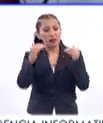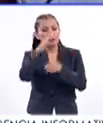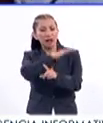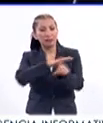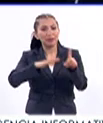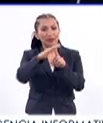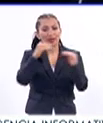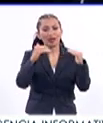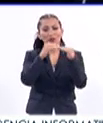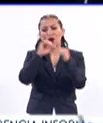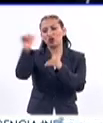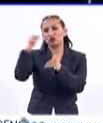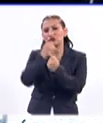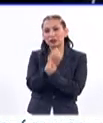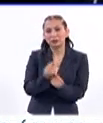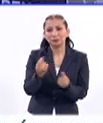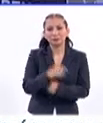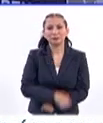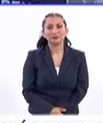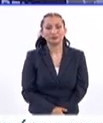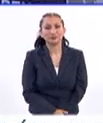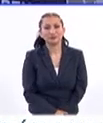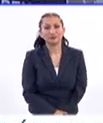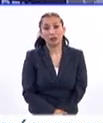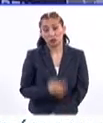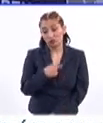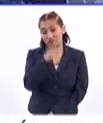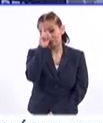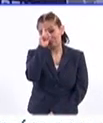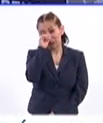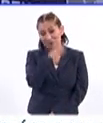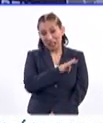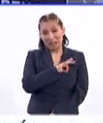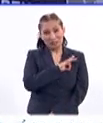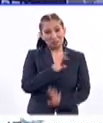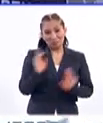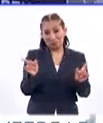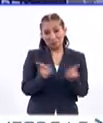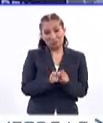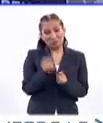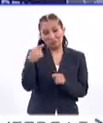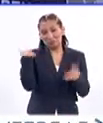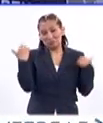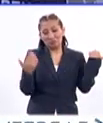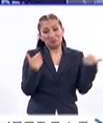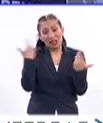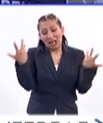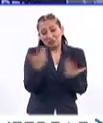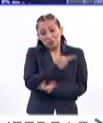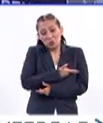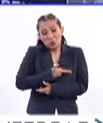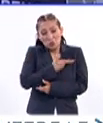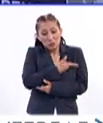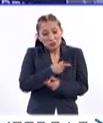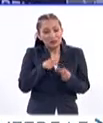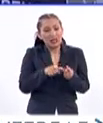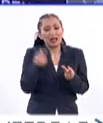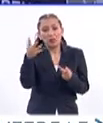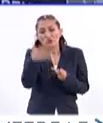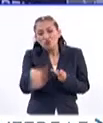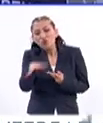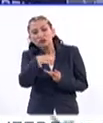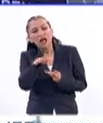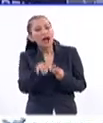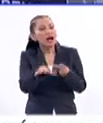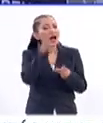en un ambiente igual al de otros niños. Pues yo les diría que sean felices, que disfruten haciendo lo que les gusta, que